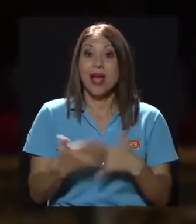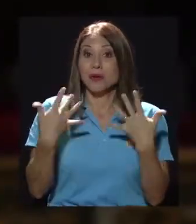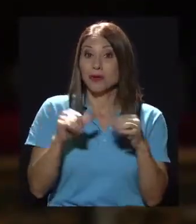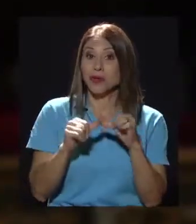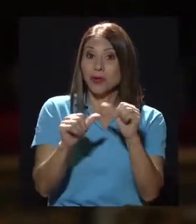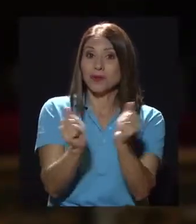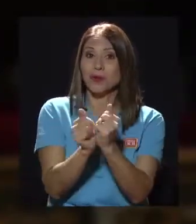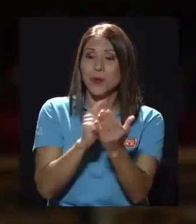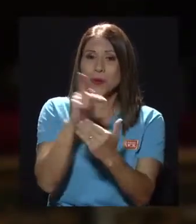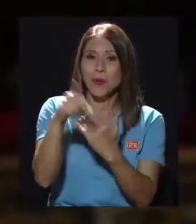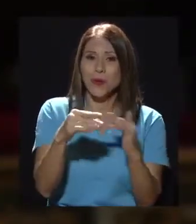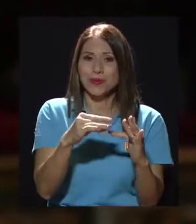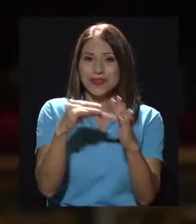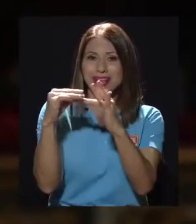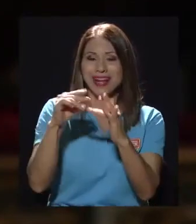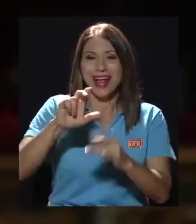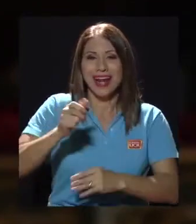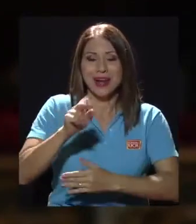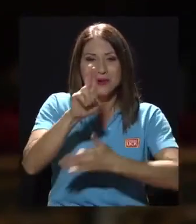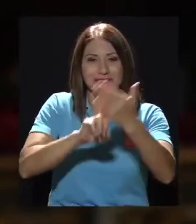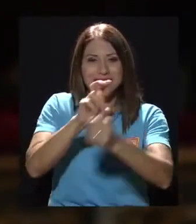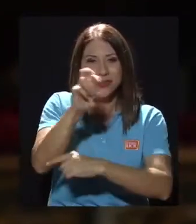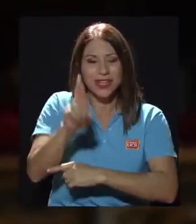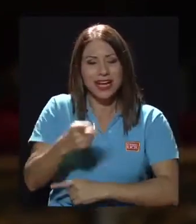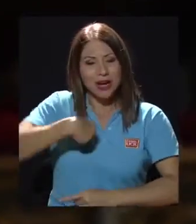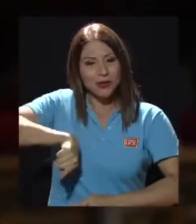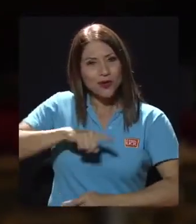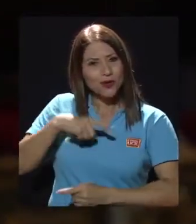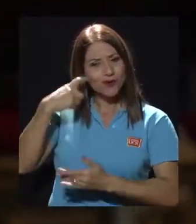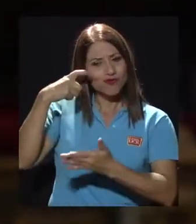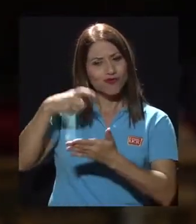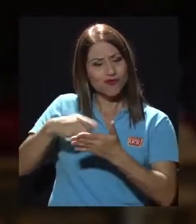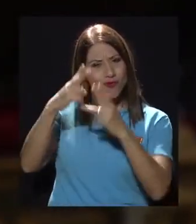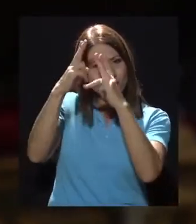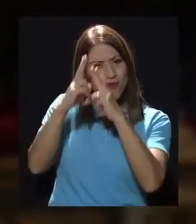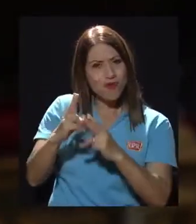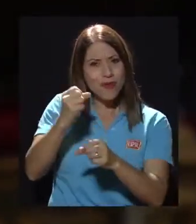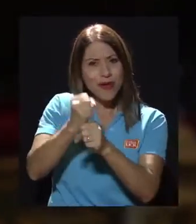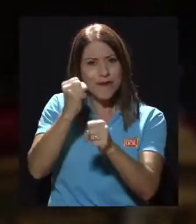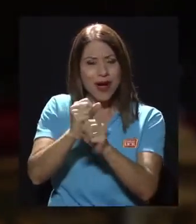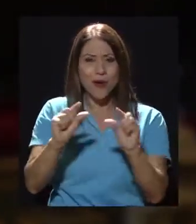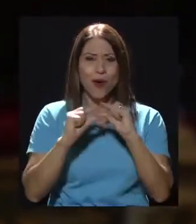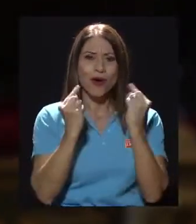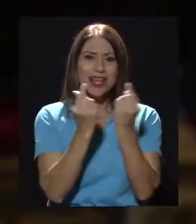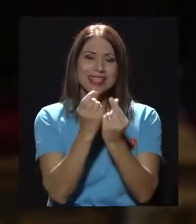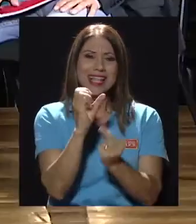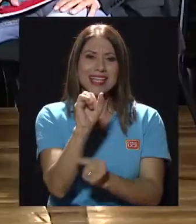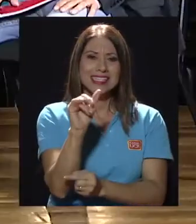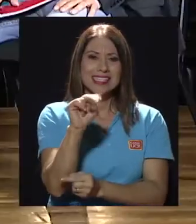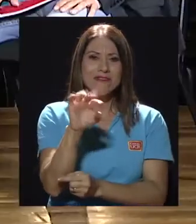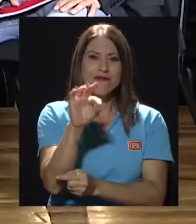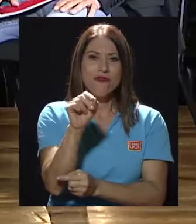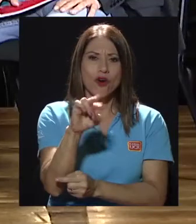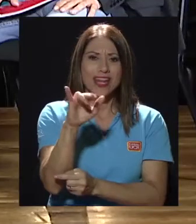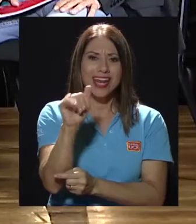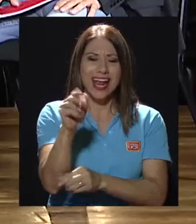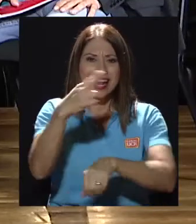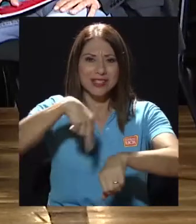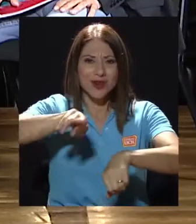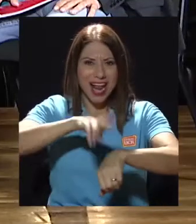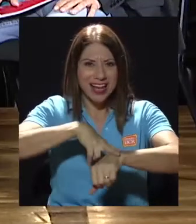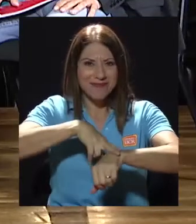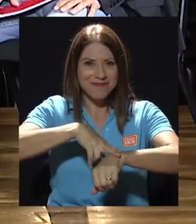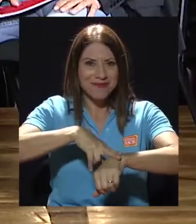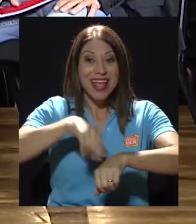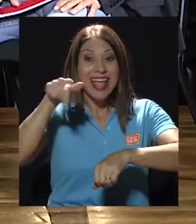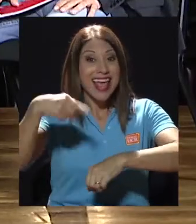Regresamos en un trabajo especial del Canal Universidad de Costa Rica, donde rendimos un homenaje al trabajo de la Orquesta Sinfónica Nacional. El trabajo de la Orquesta Sinfónica Nacional, el